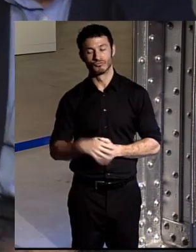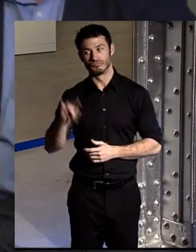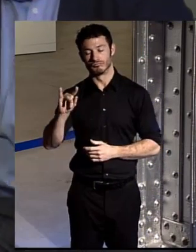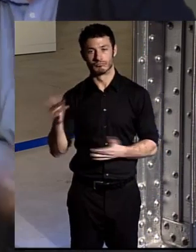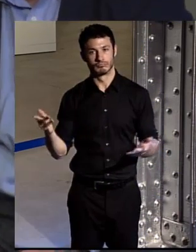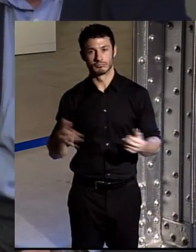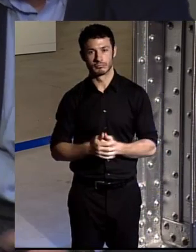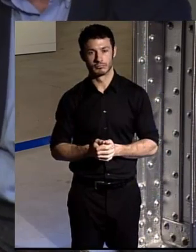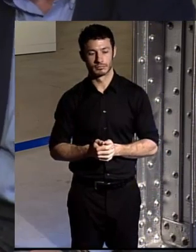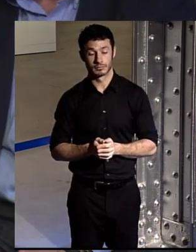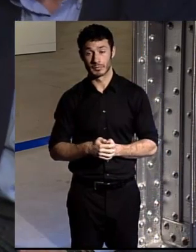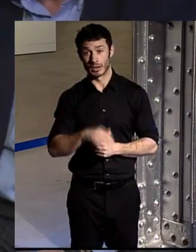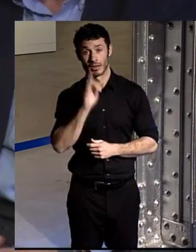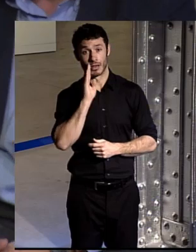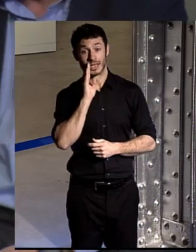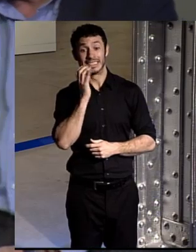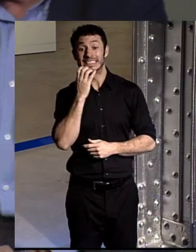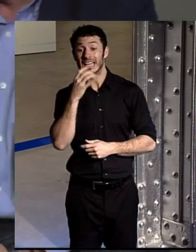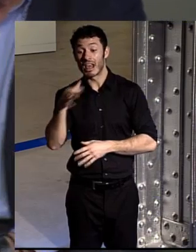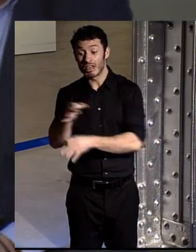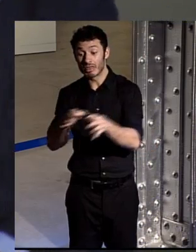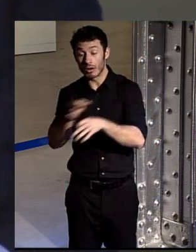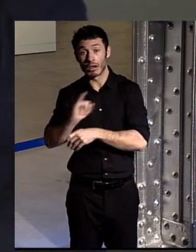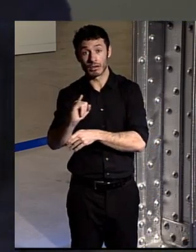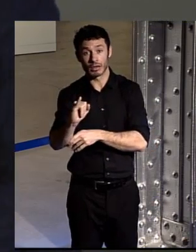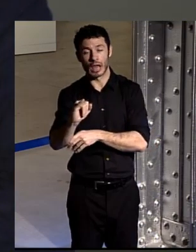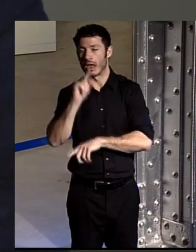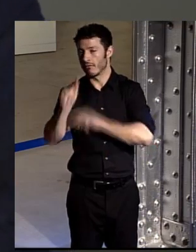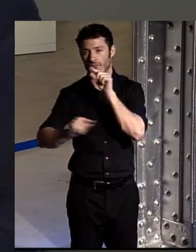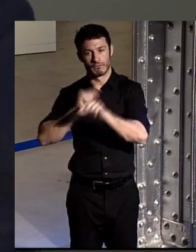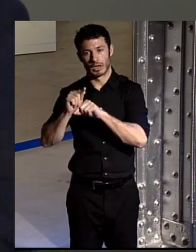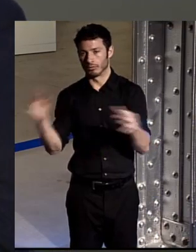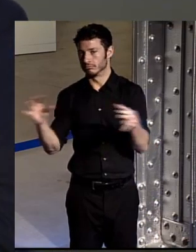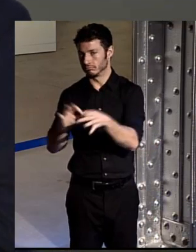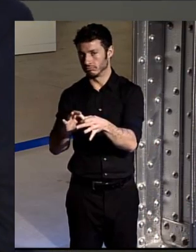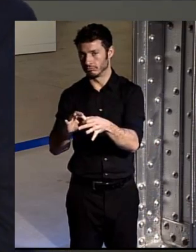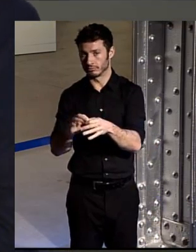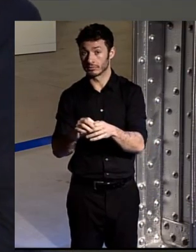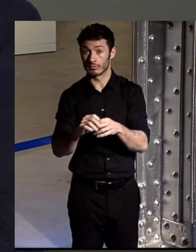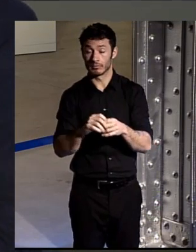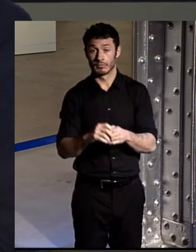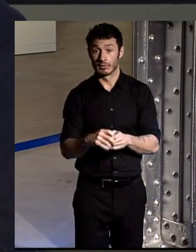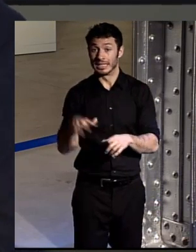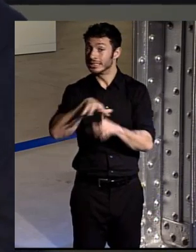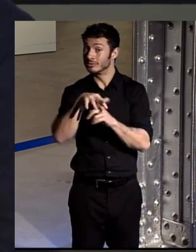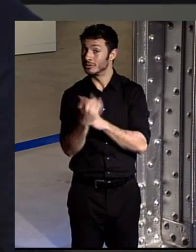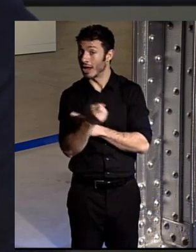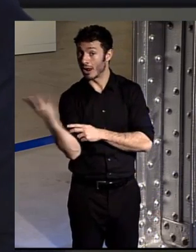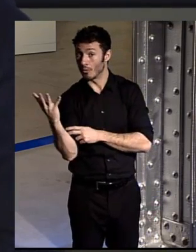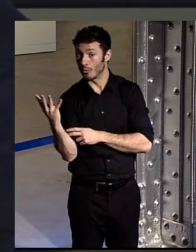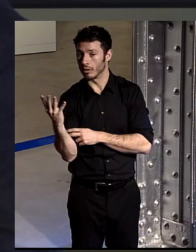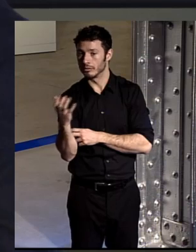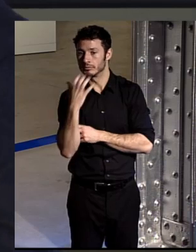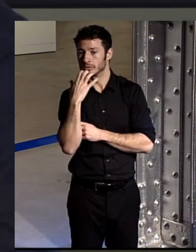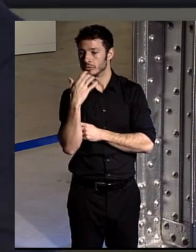Sí, como han comentado, allá donde haya células hay virus, ¿no? Y hay algunos casos, como uno de los